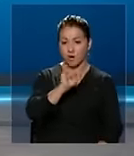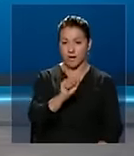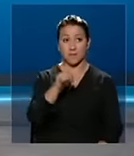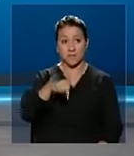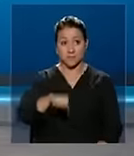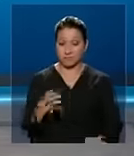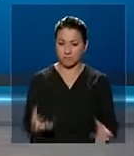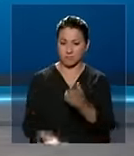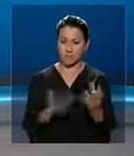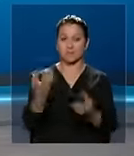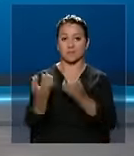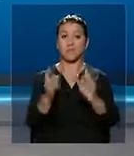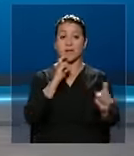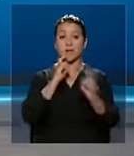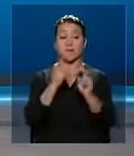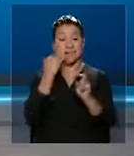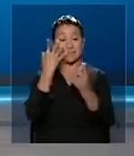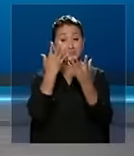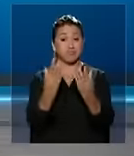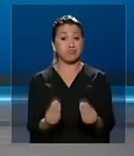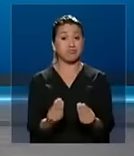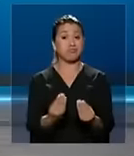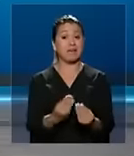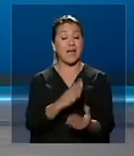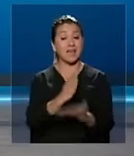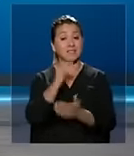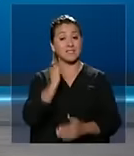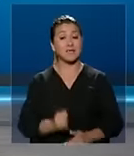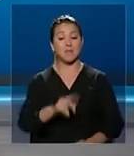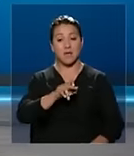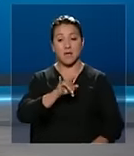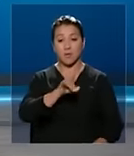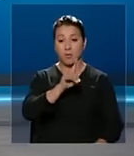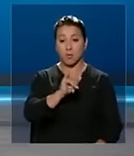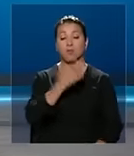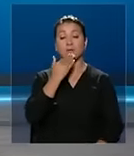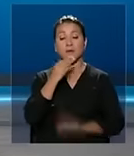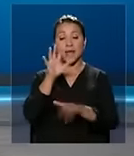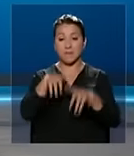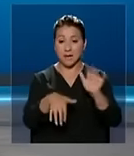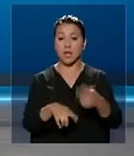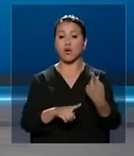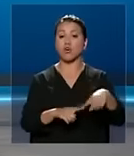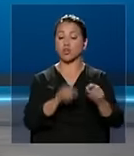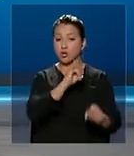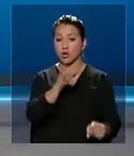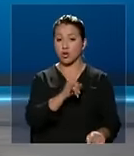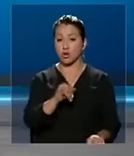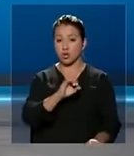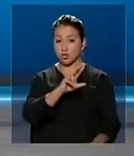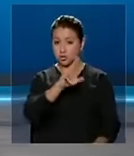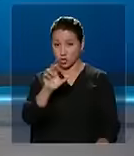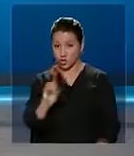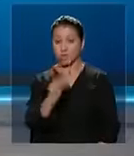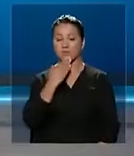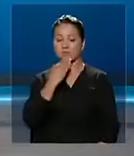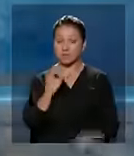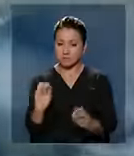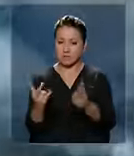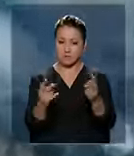país, está más que nunca en riesgo de extinción. Decenas de animales como el pudú y el zorro culpeo han sido rescatados en muy malas